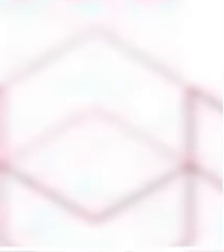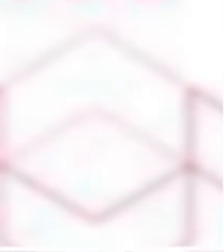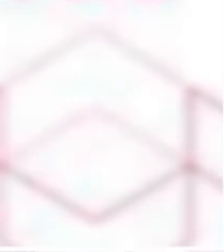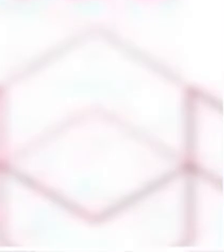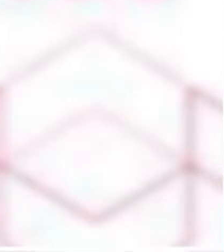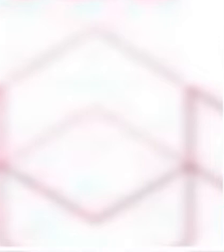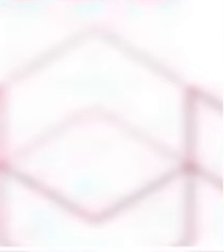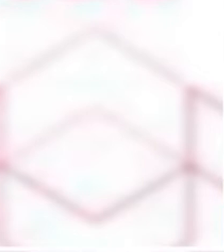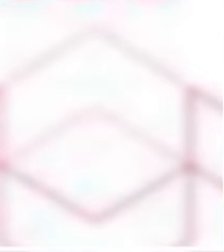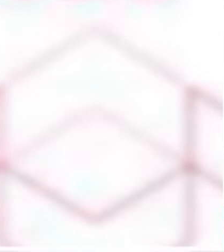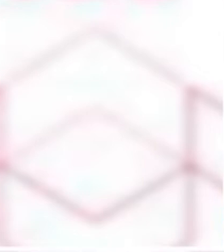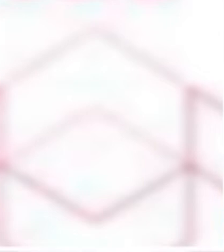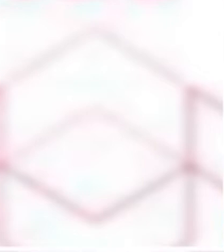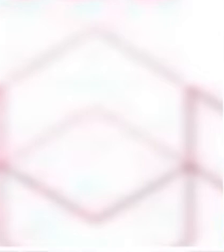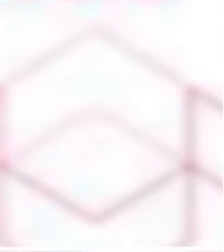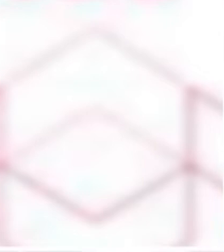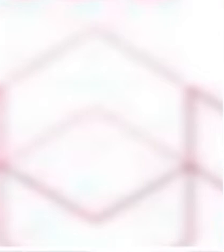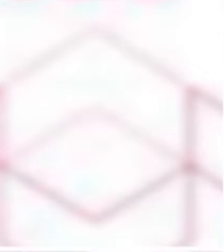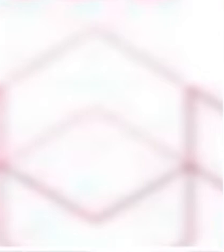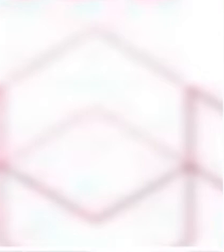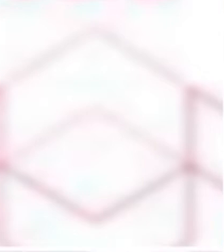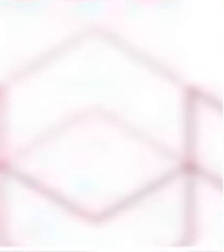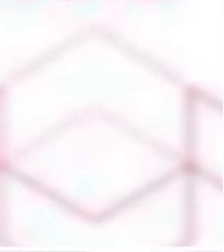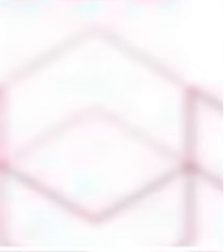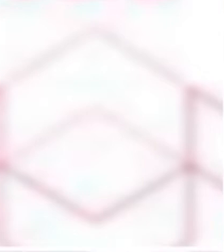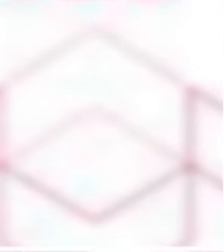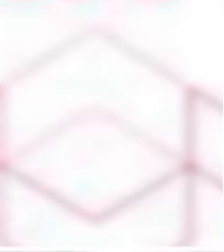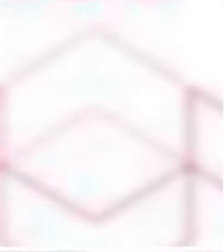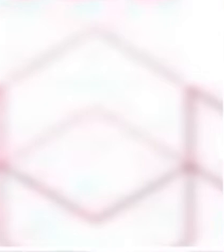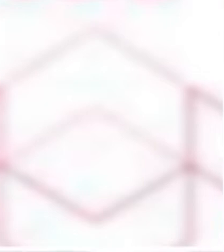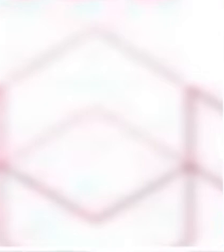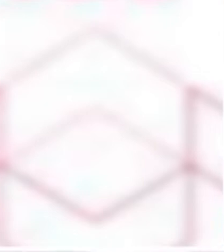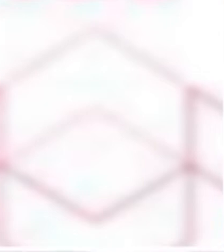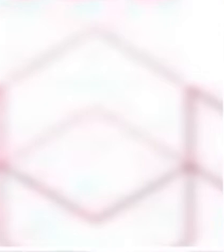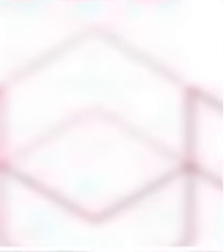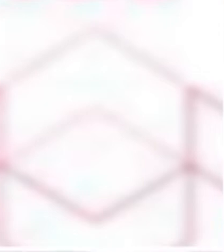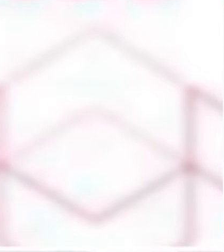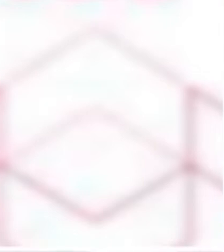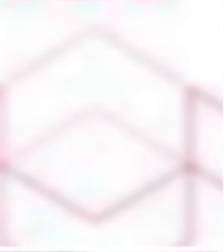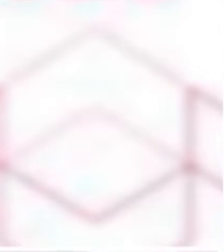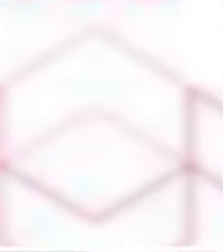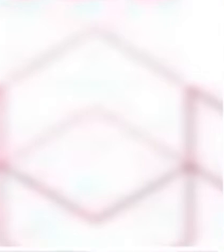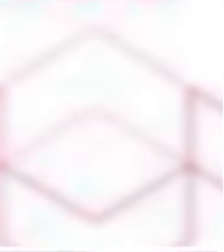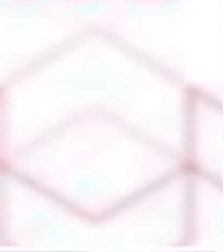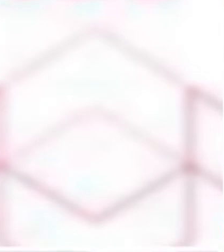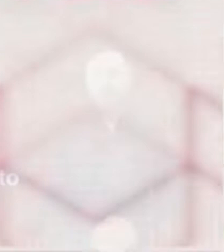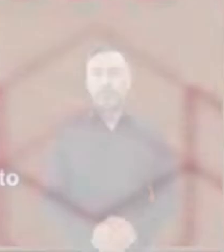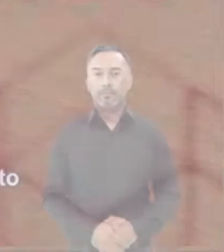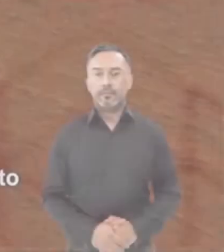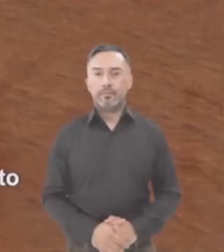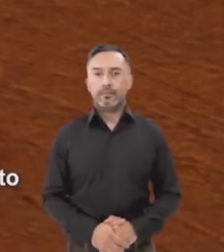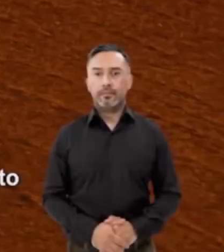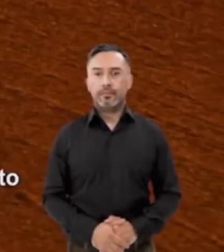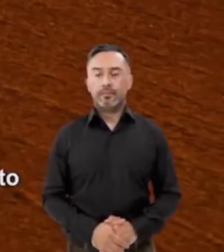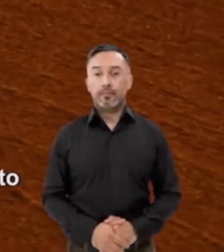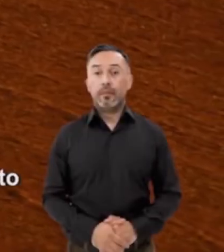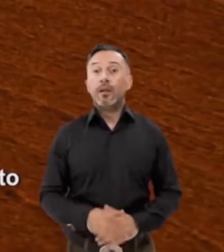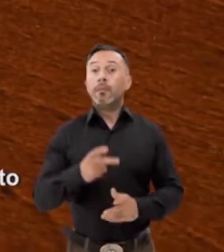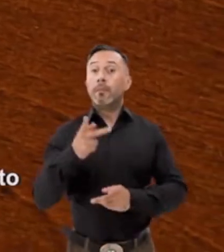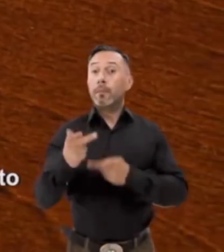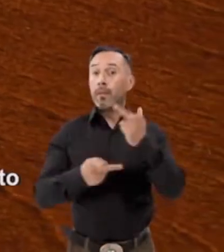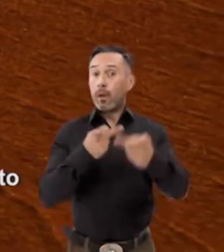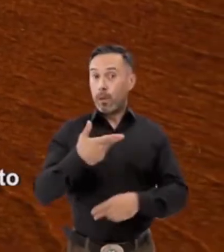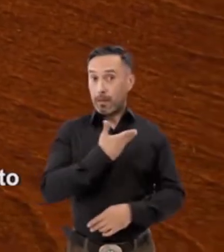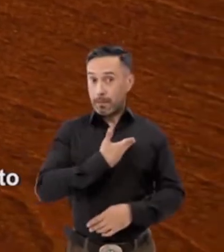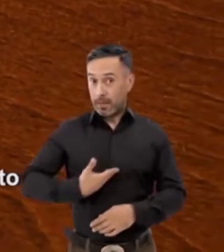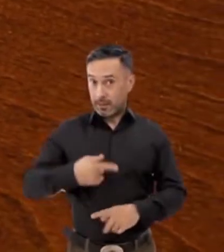me preguntaban también de la veda electoral. La veda electoral también, alguien decía por ahí que era